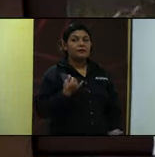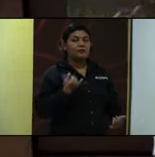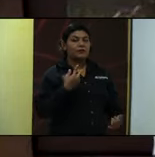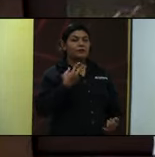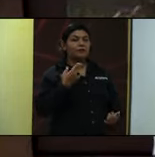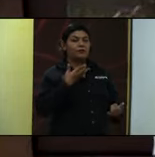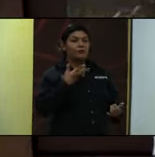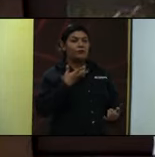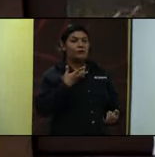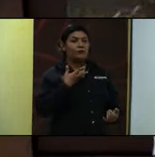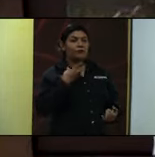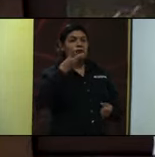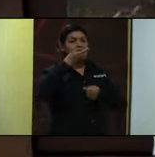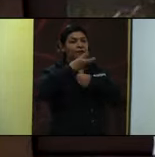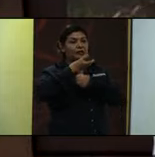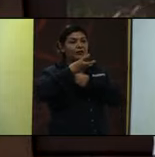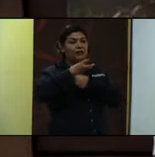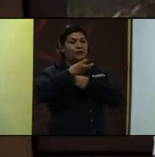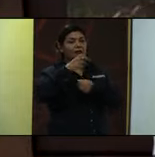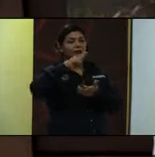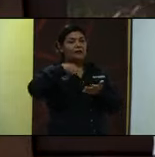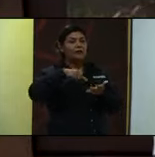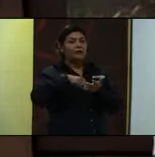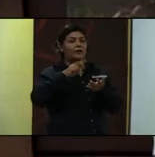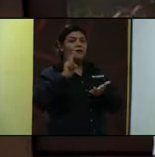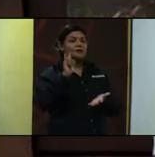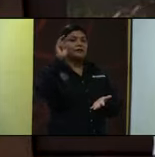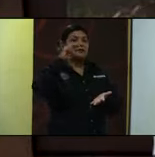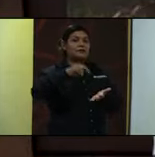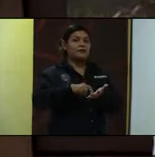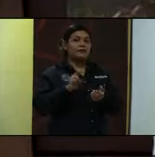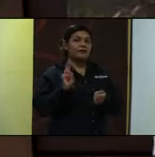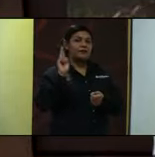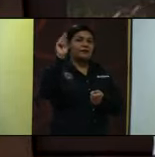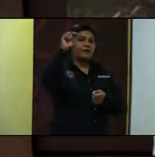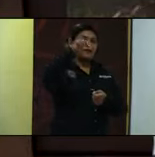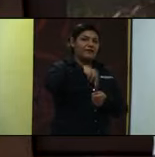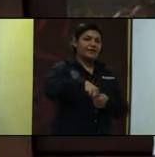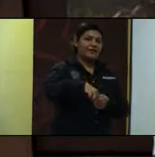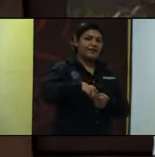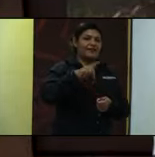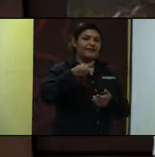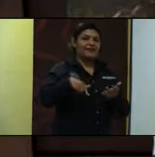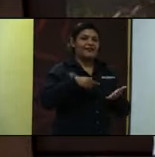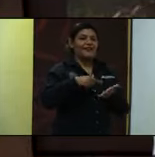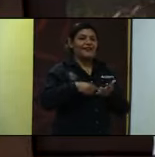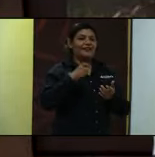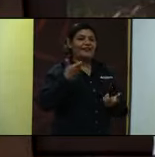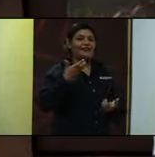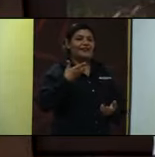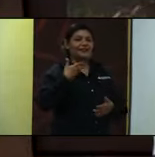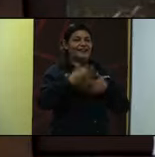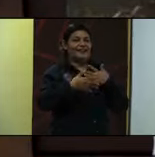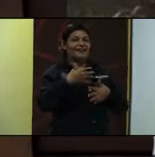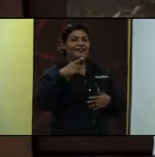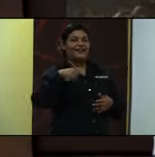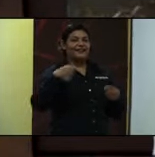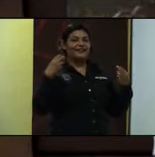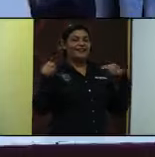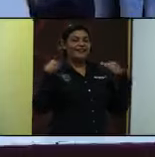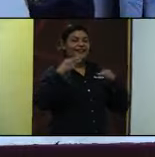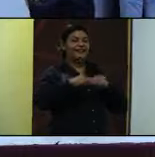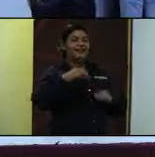obtuvimos el tercer lugar en salto de longitud femenil. con la cadete, ¿dónde está? Teresita de